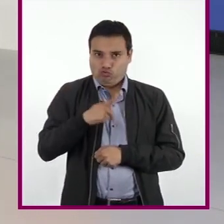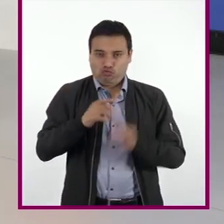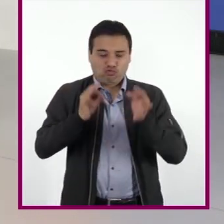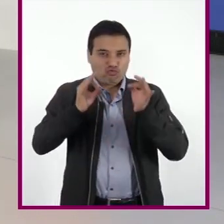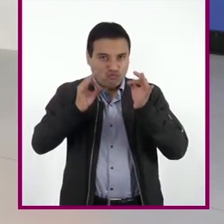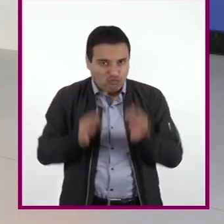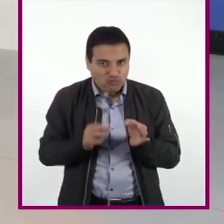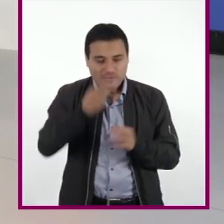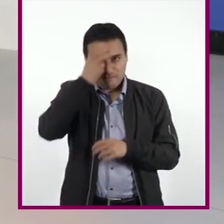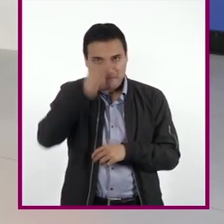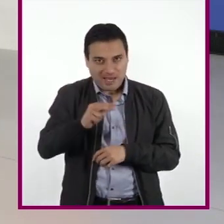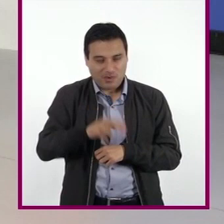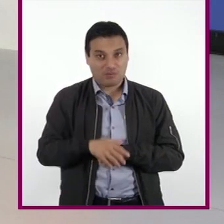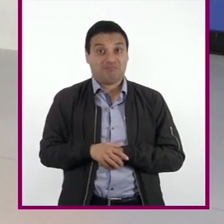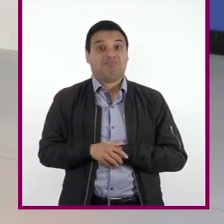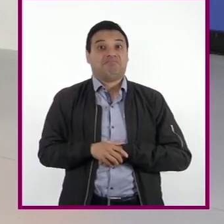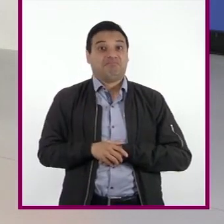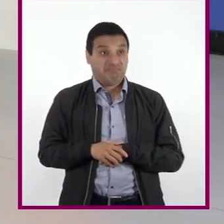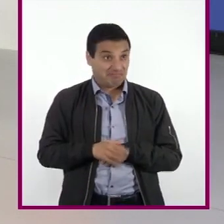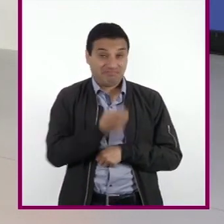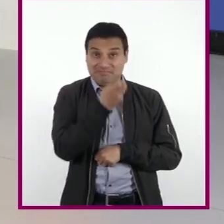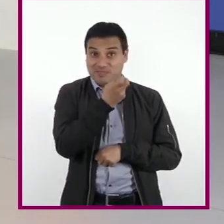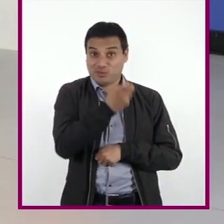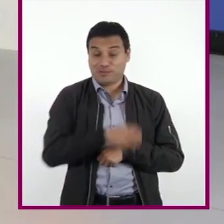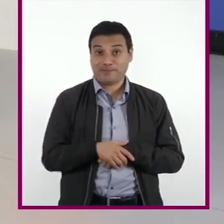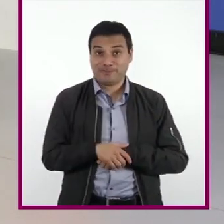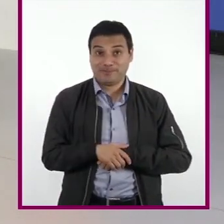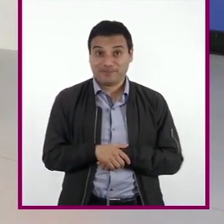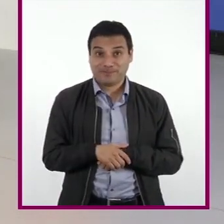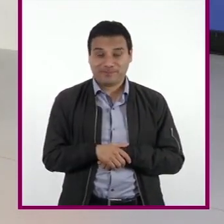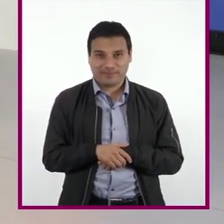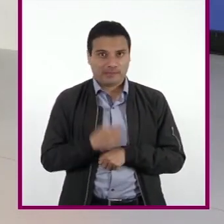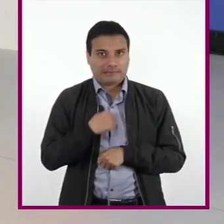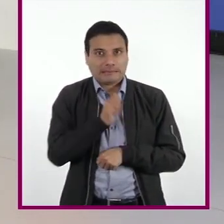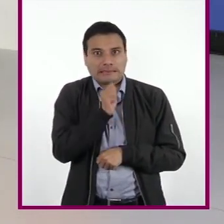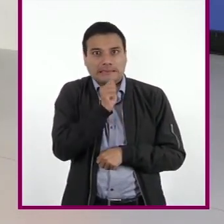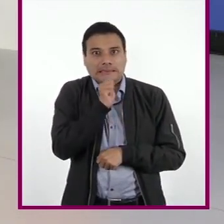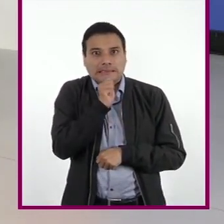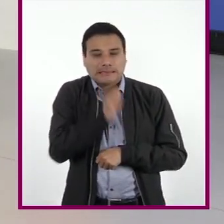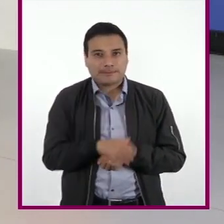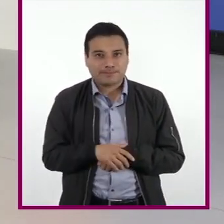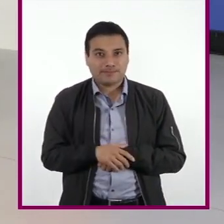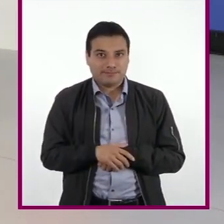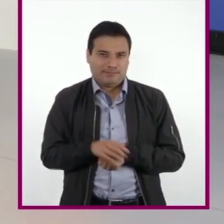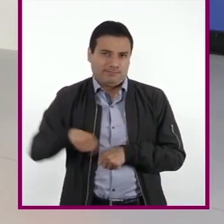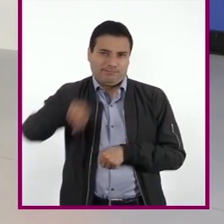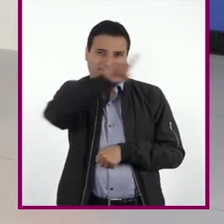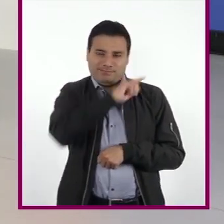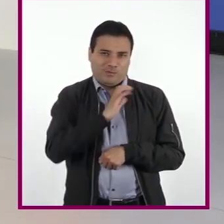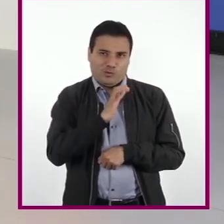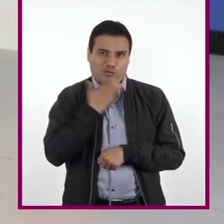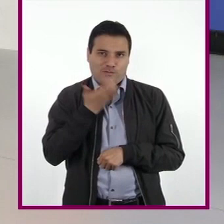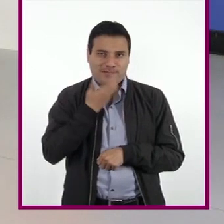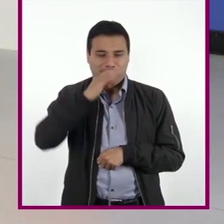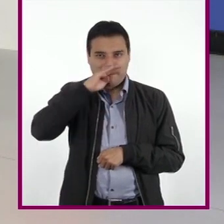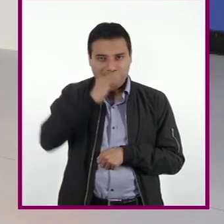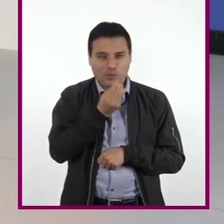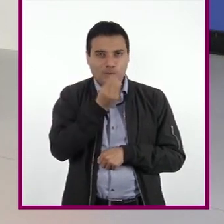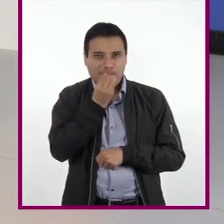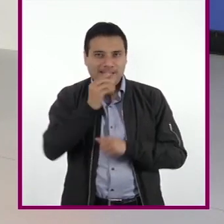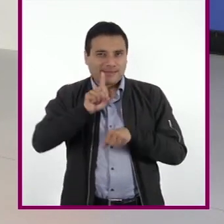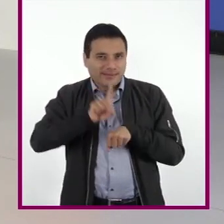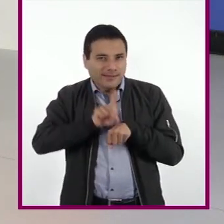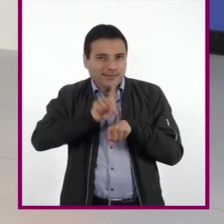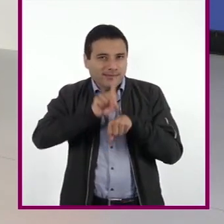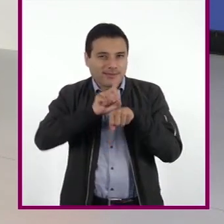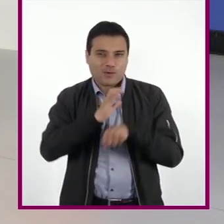las milpas de México. Así es. Algo que desconocíamos sobre un alimento que ingerimos día a día. Además, la